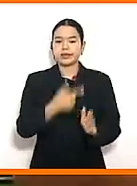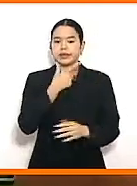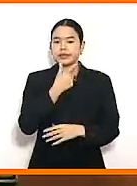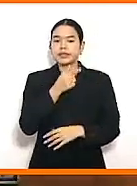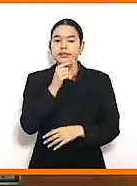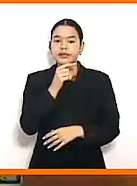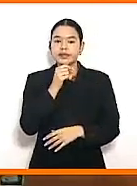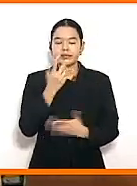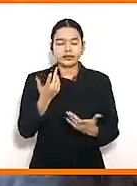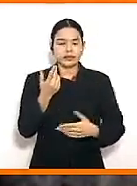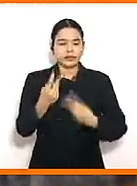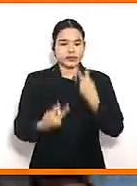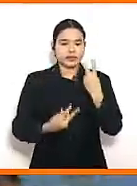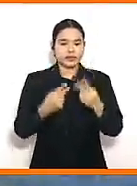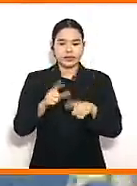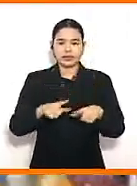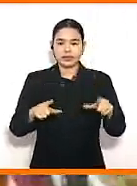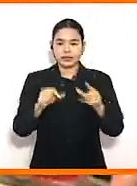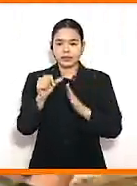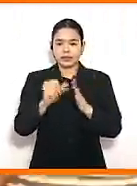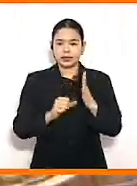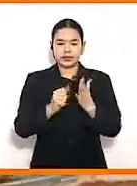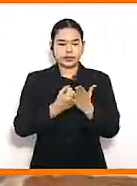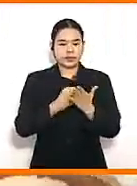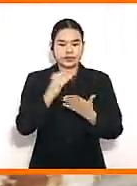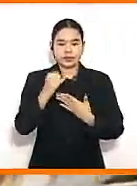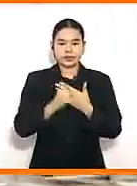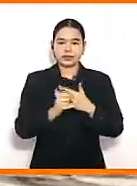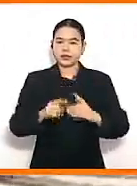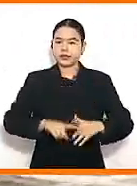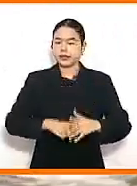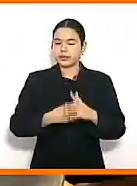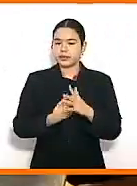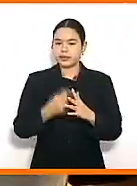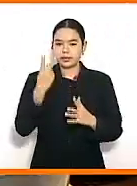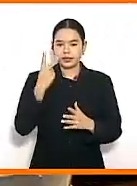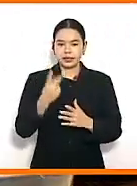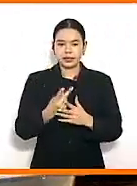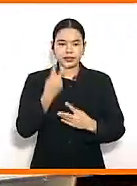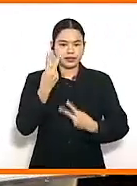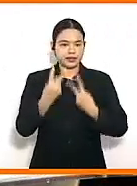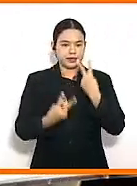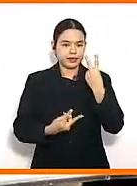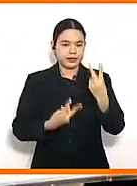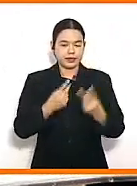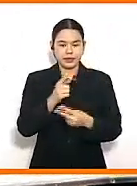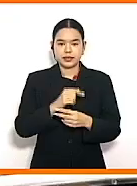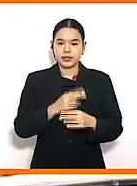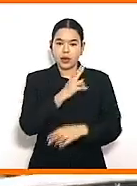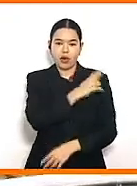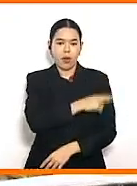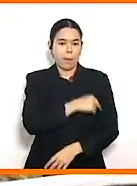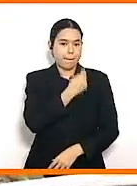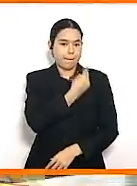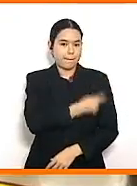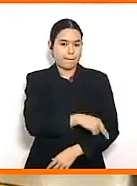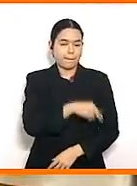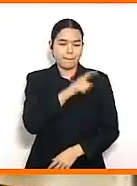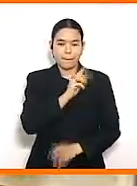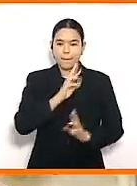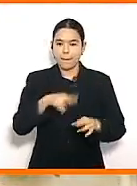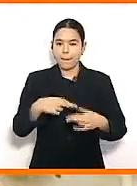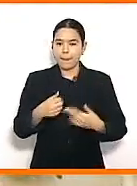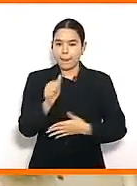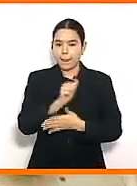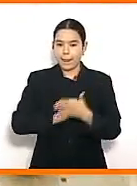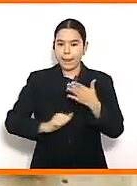ruta solidaria en el mes de junio. Iniciamos con el Food Truck Loto, que visitó el Hospital Leonardo Martínez, donde pacientes y familiares